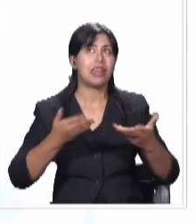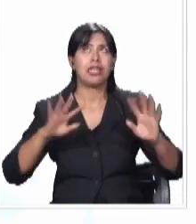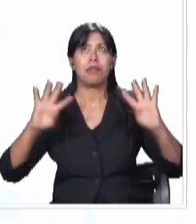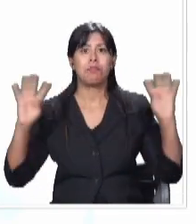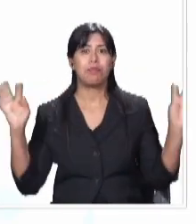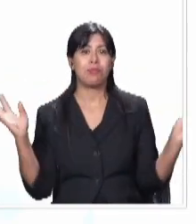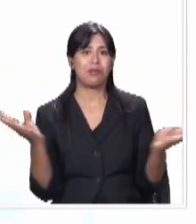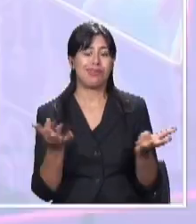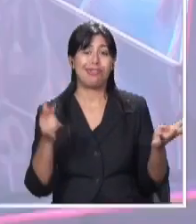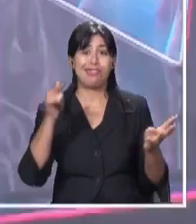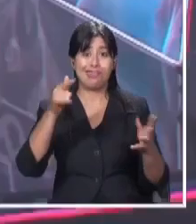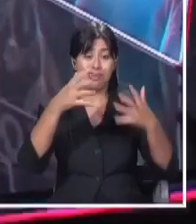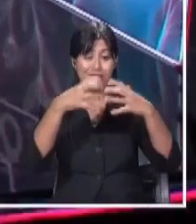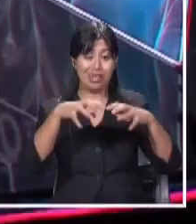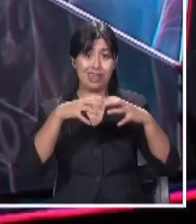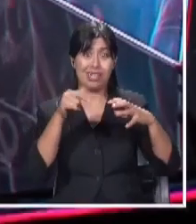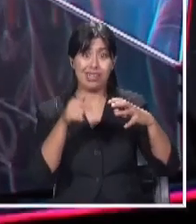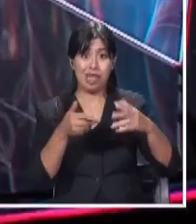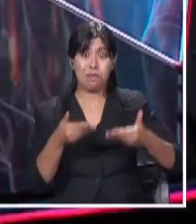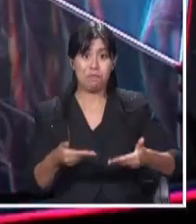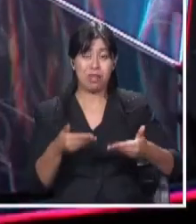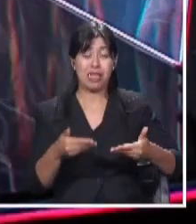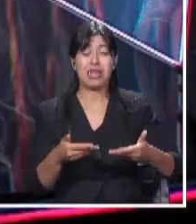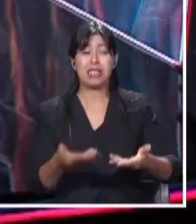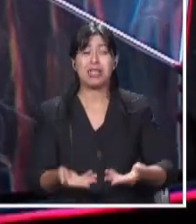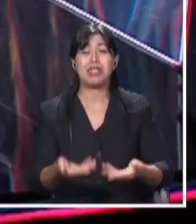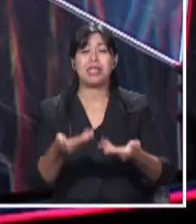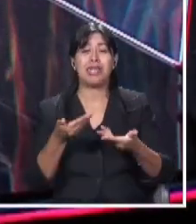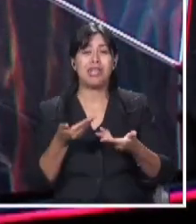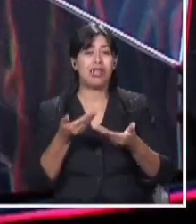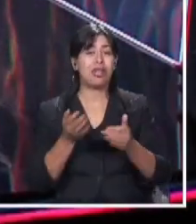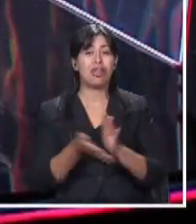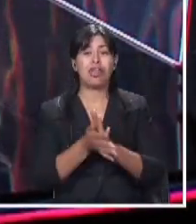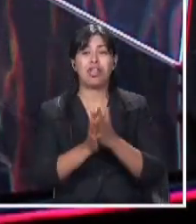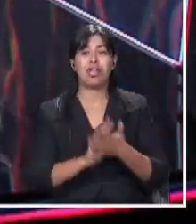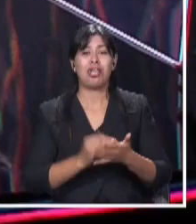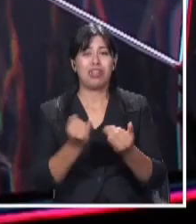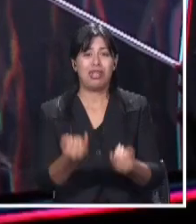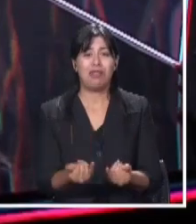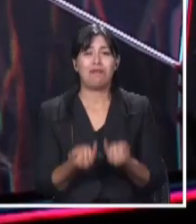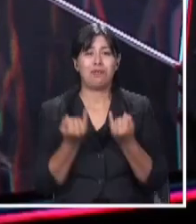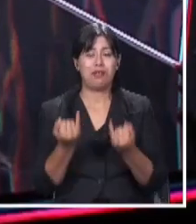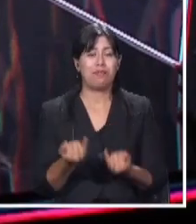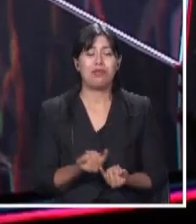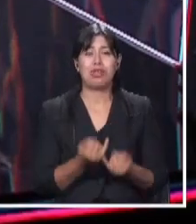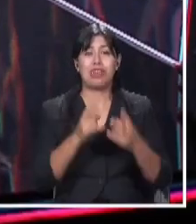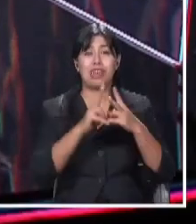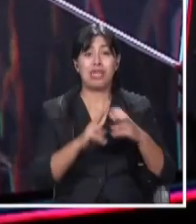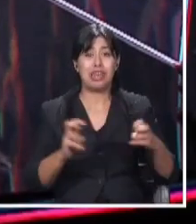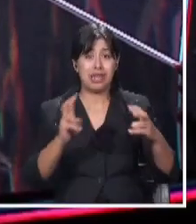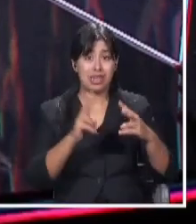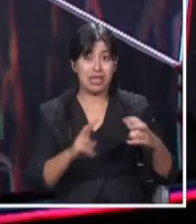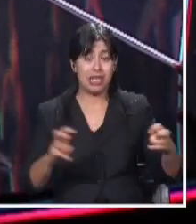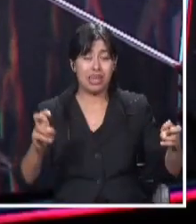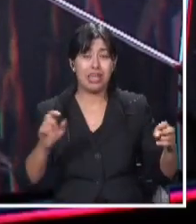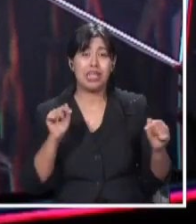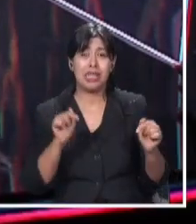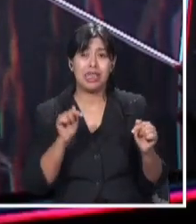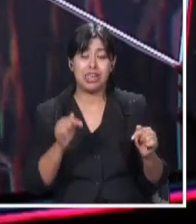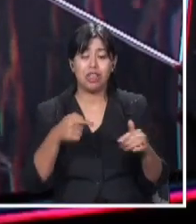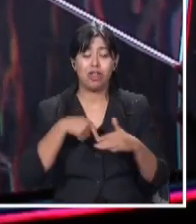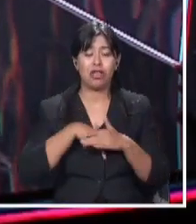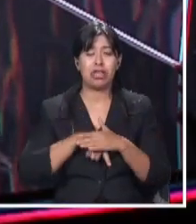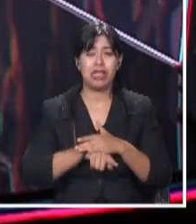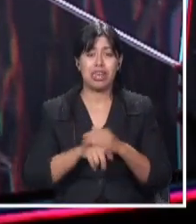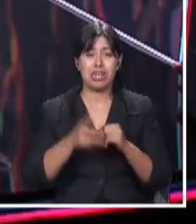Esta masa que está aquí recibe la información de todos nuestros sistemas sensoriales mediante impulsos eléctricos. Estos impulsos eléctricos son manejados